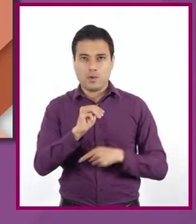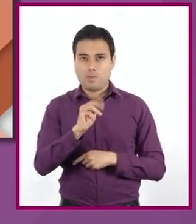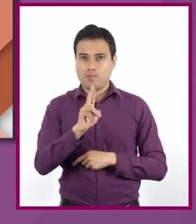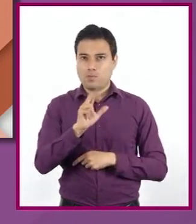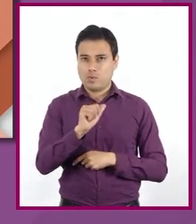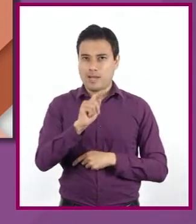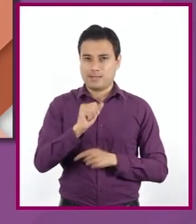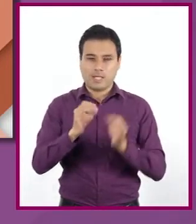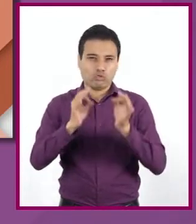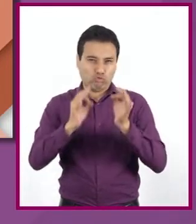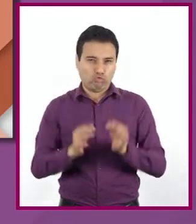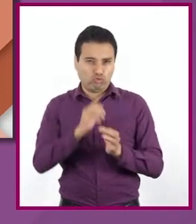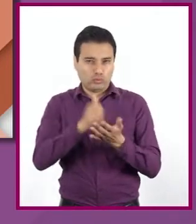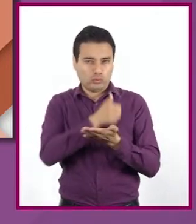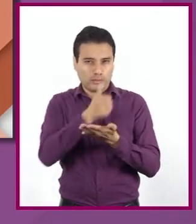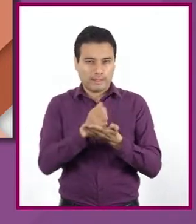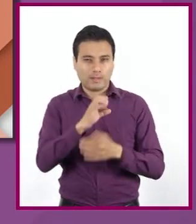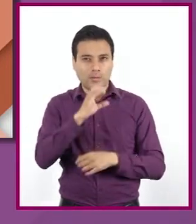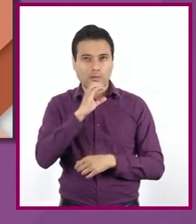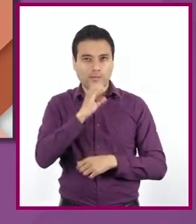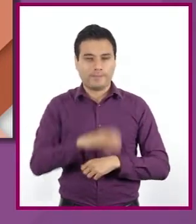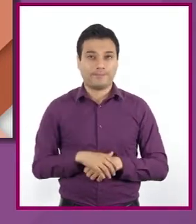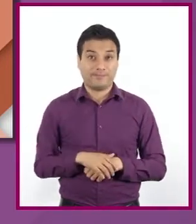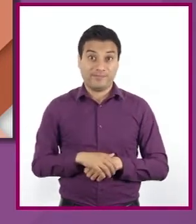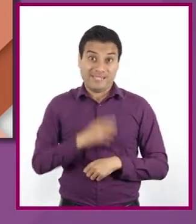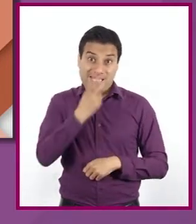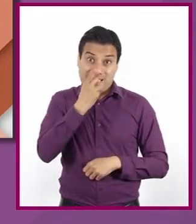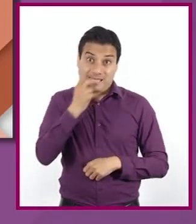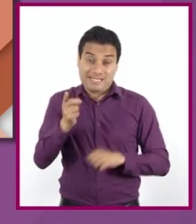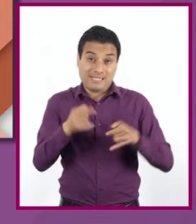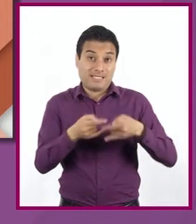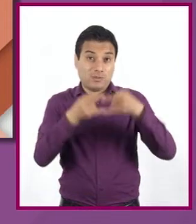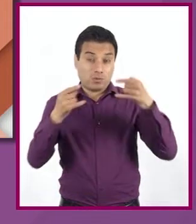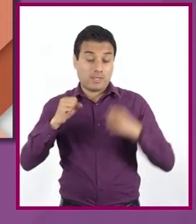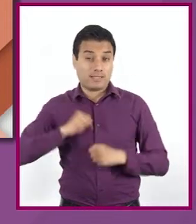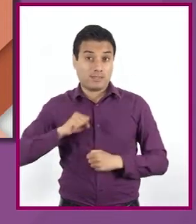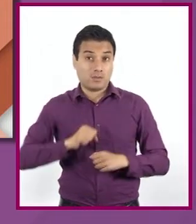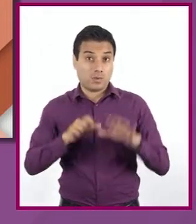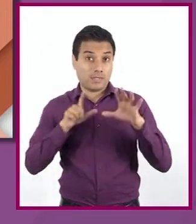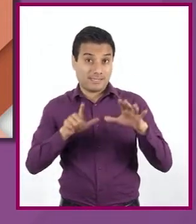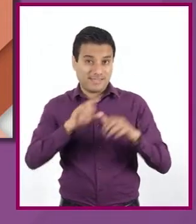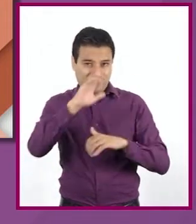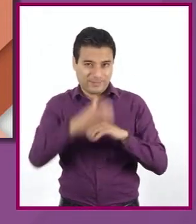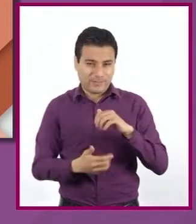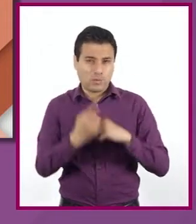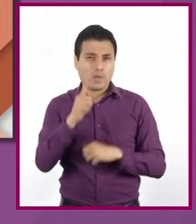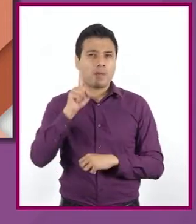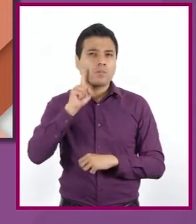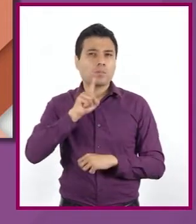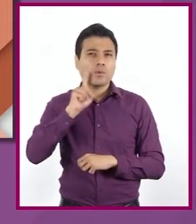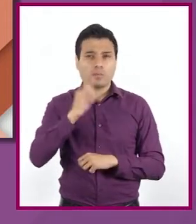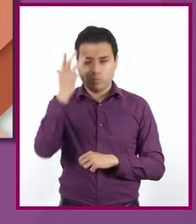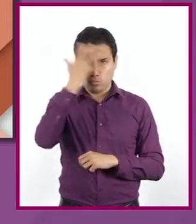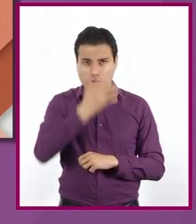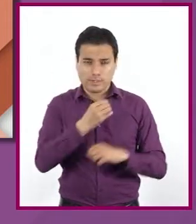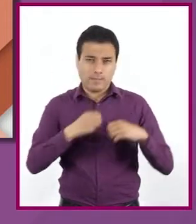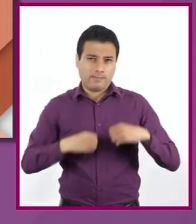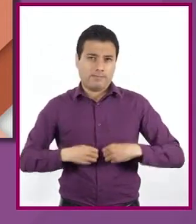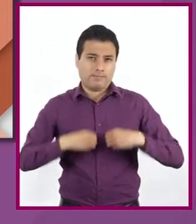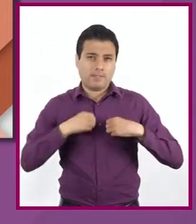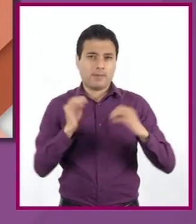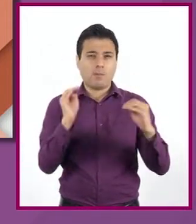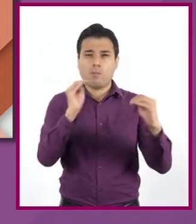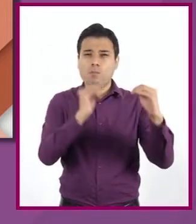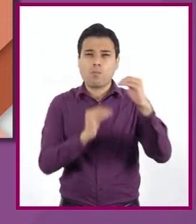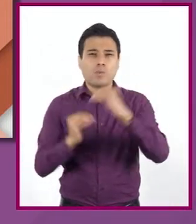Córdoba. Cuenta la leyenda que a finales del siglo XVII, una bella mujer habitaba uno de los montes